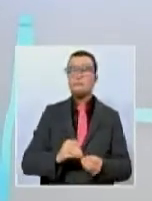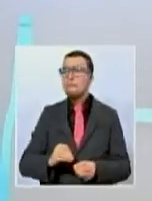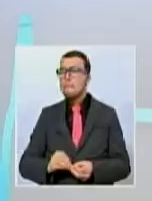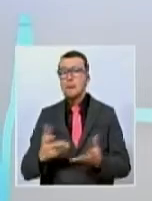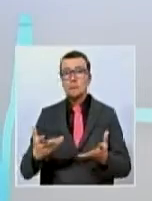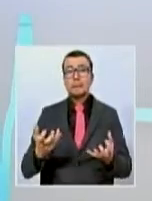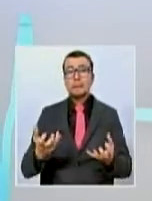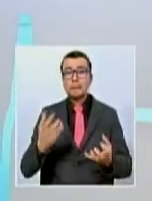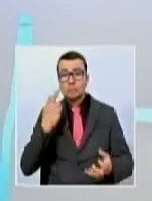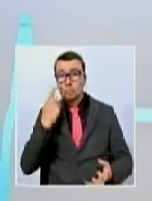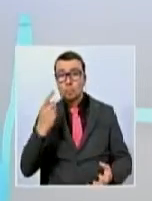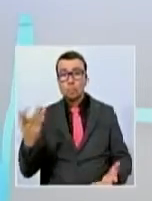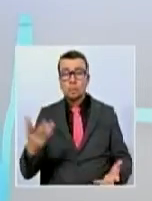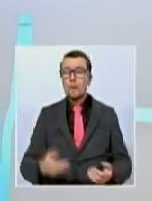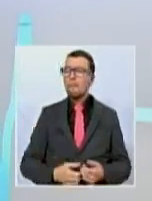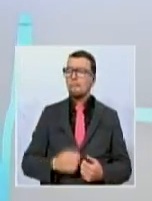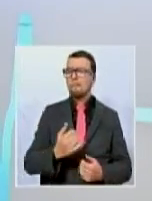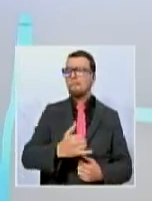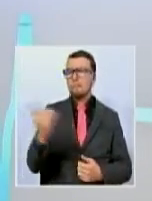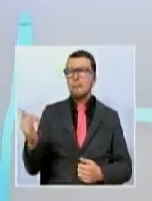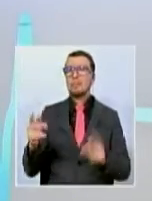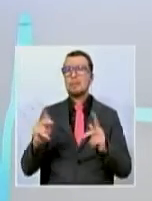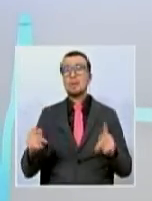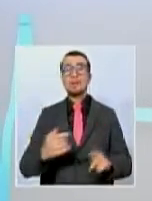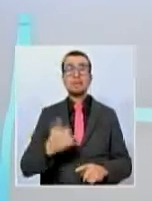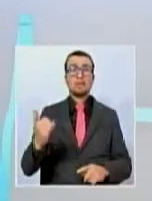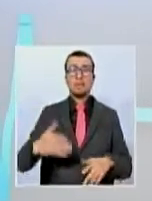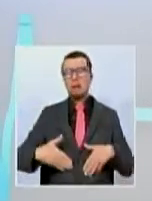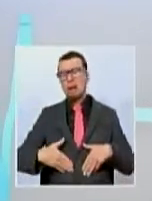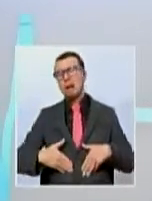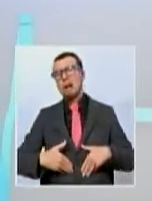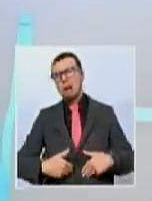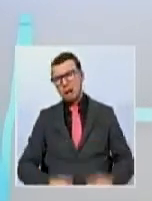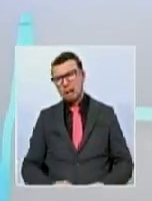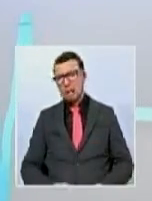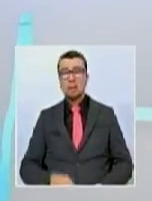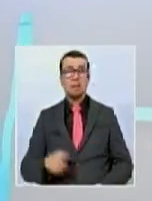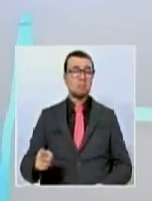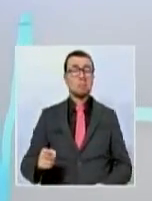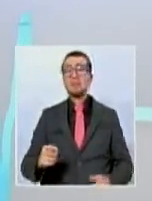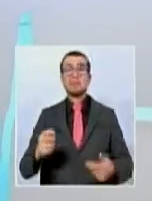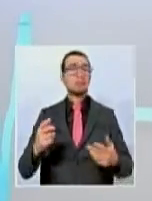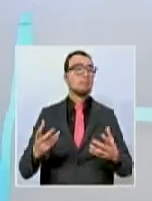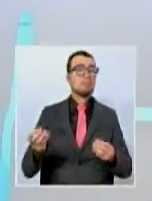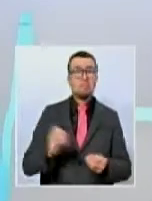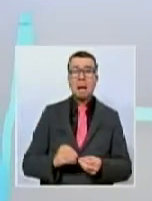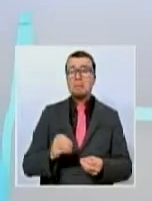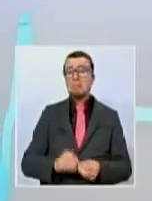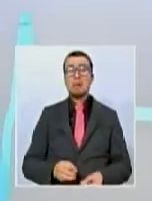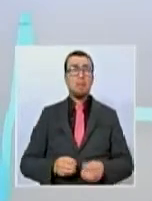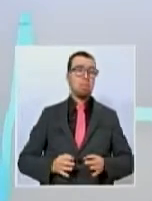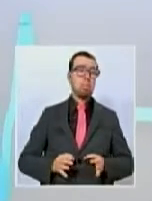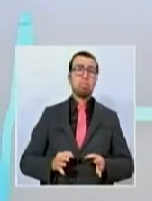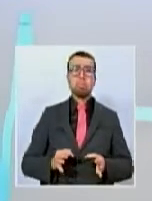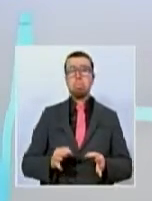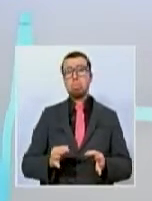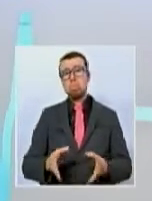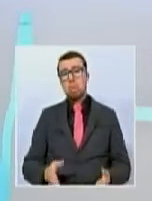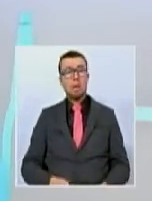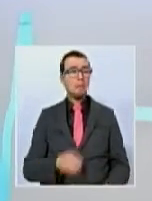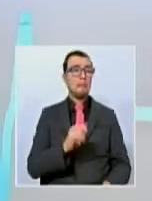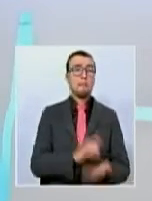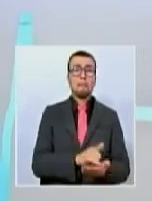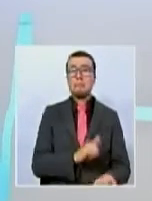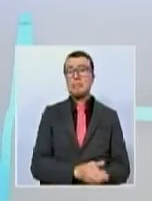Indiscutiblemente la gente está cansada de tratamientos prolongados, de medicamentos